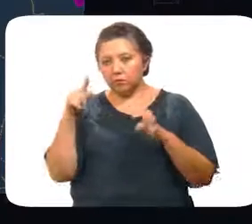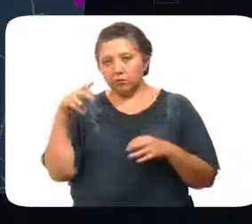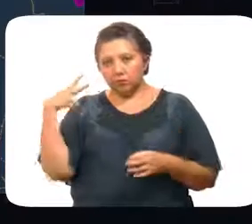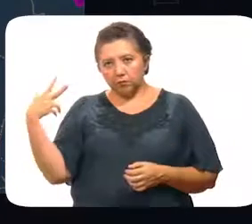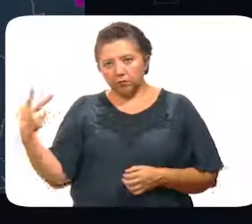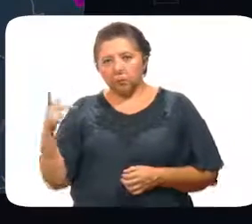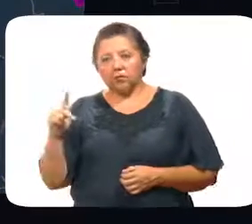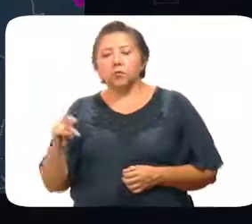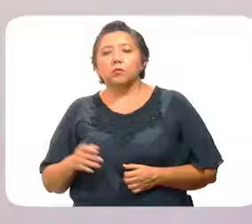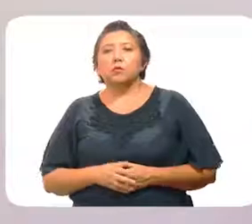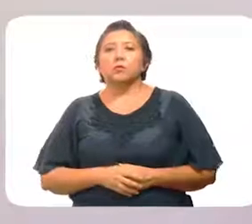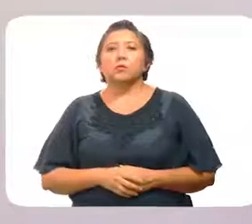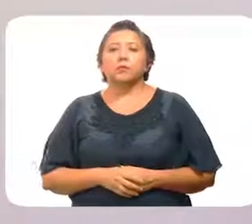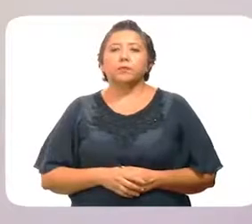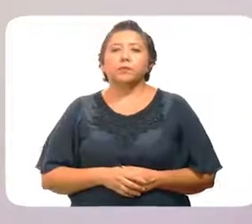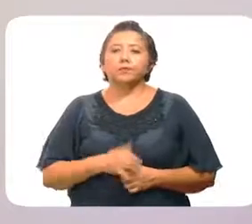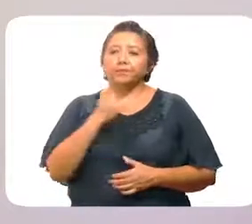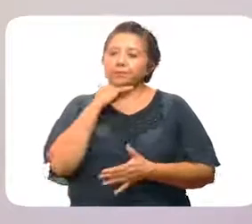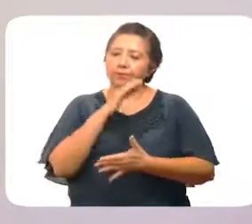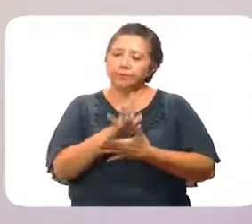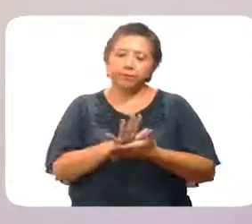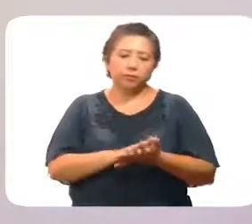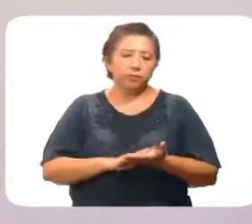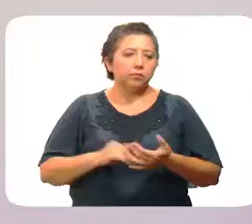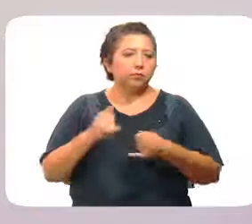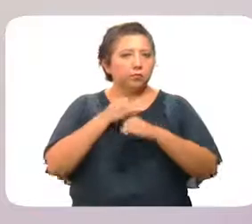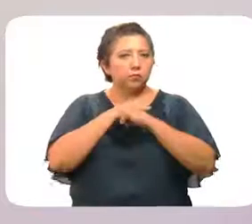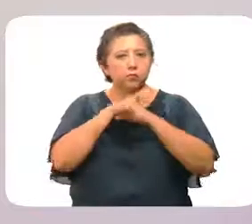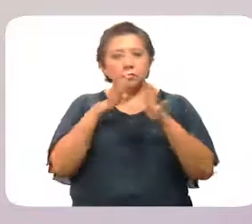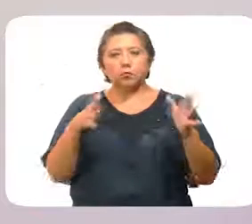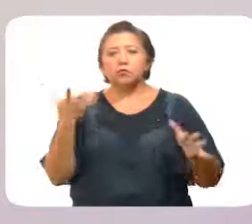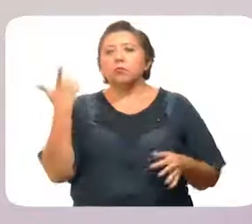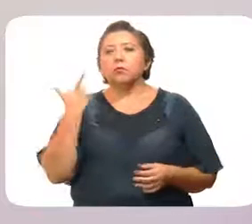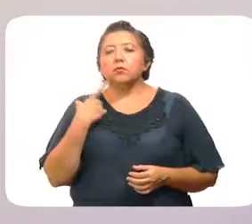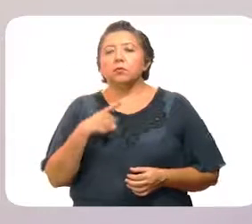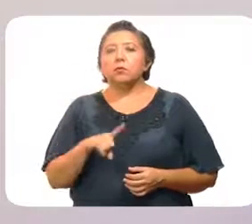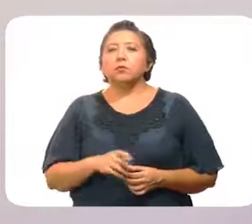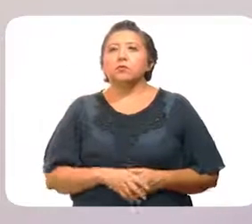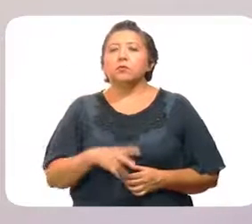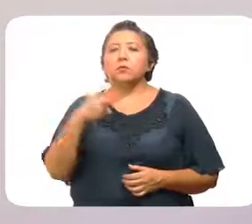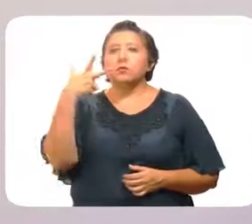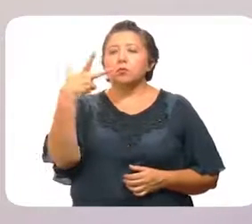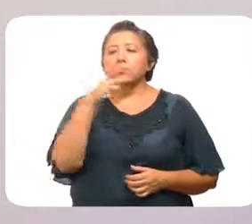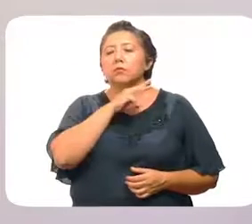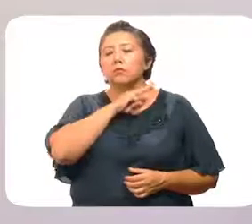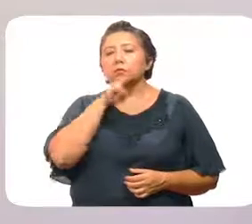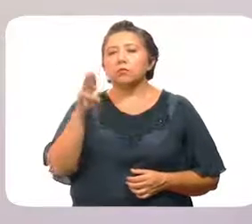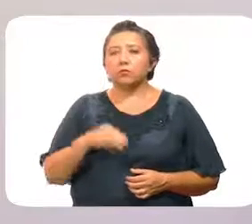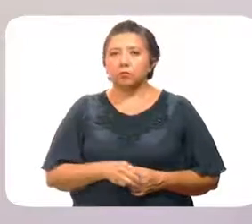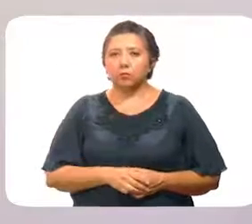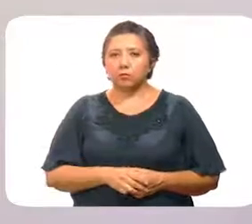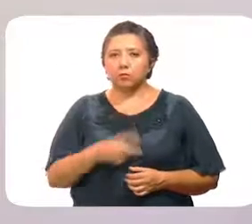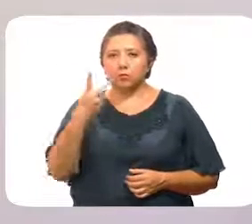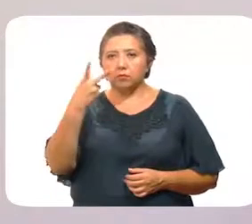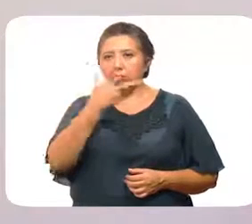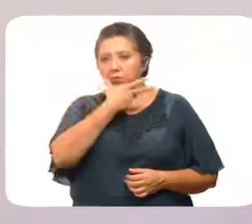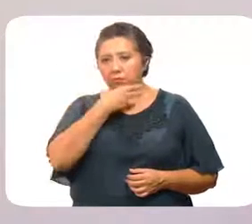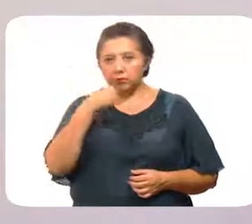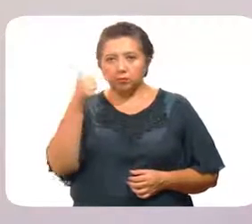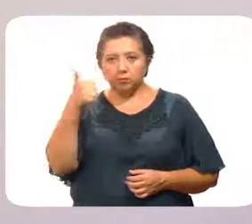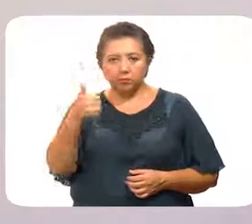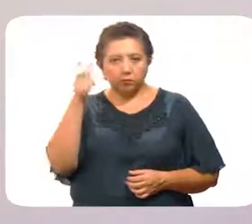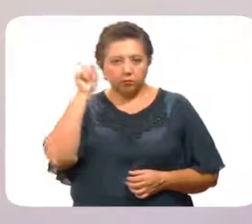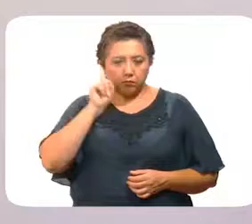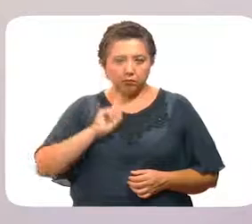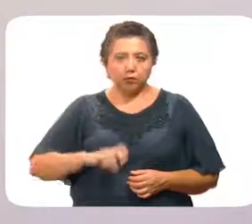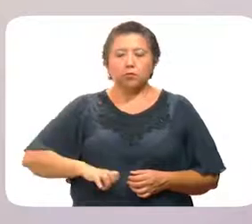4.678 en la zona poniente. Lamentablemente, en este parte médico informamos de 8 fallecimientos. Son 2 hombres y 6